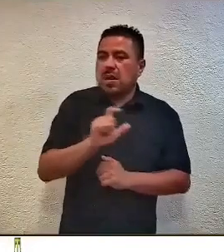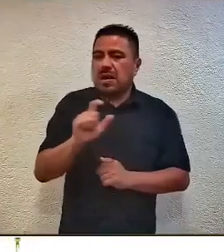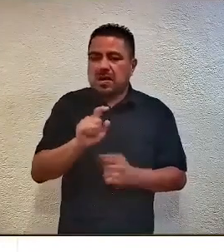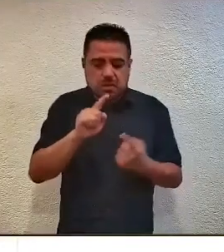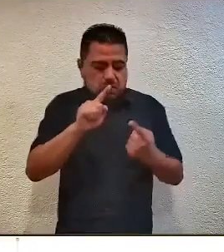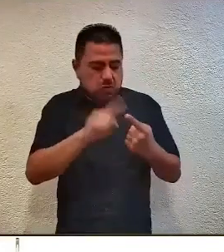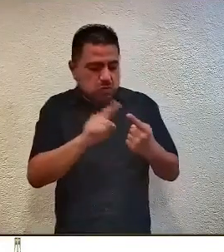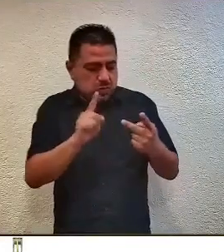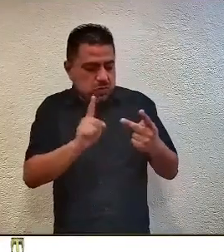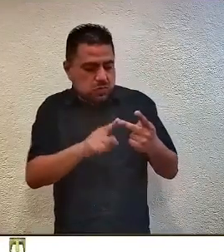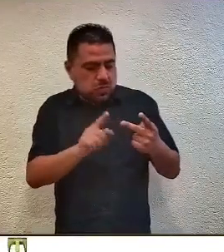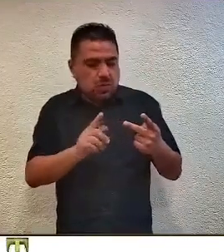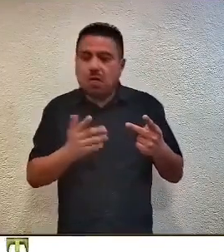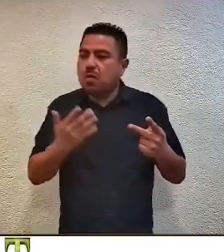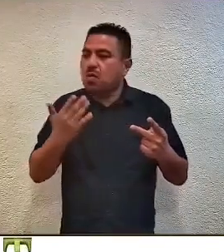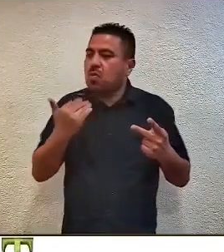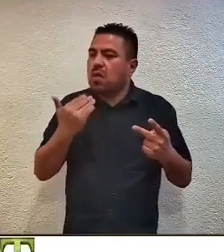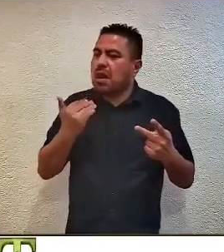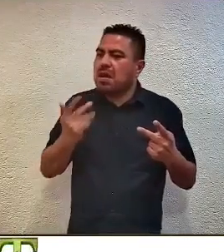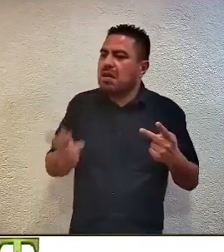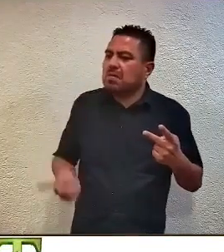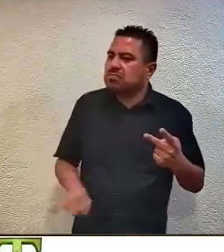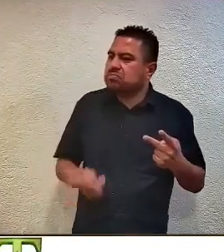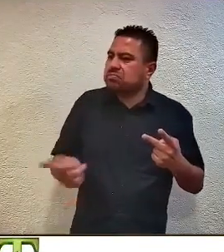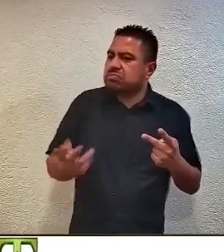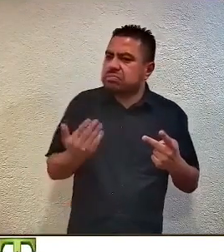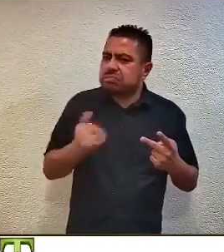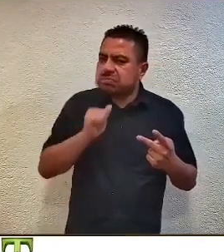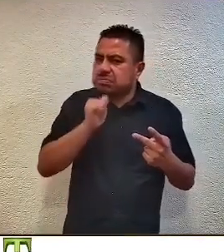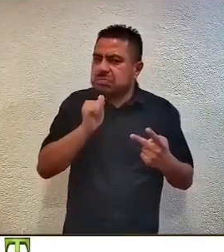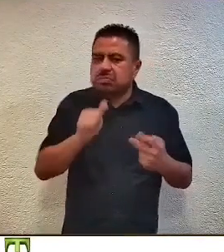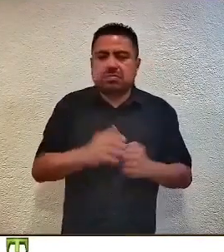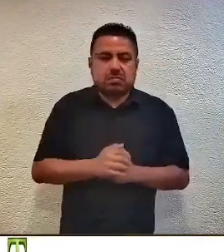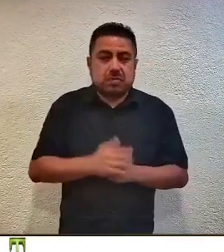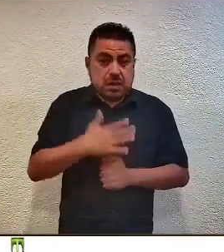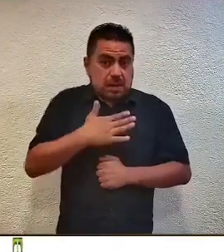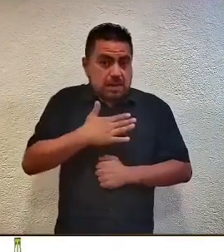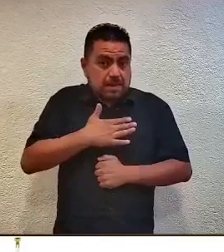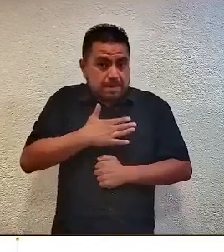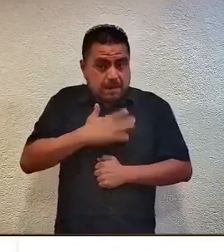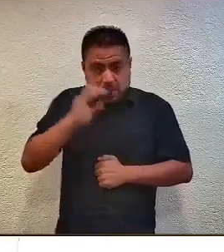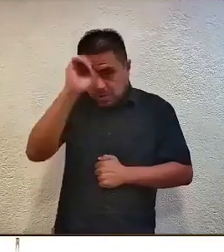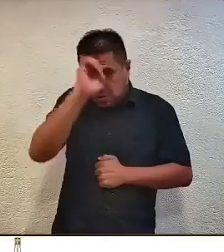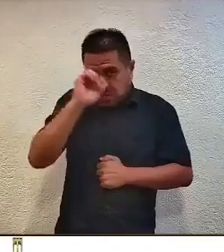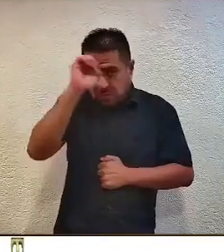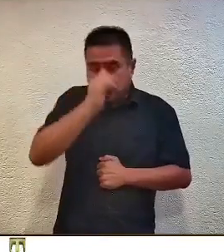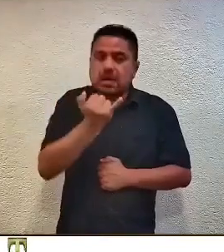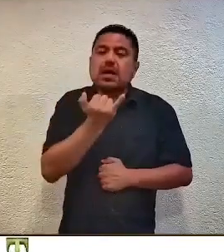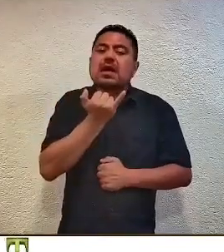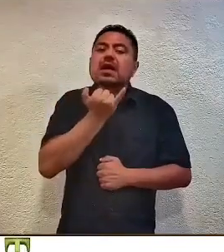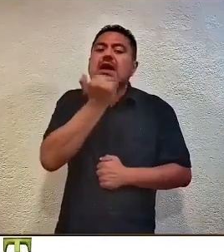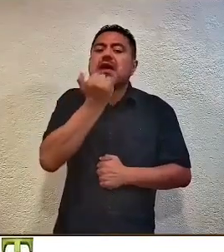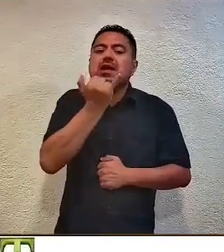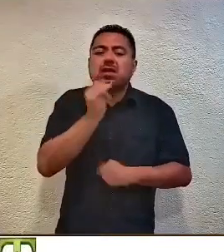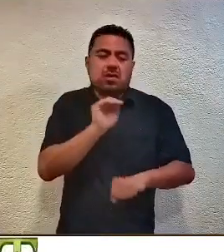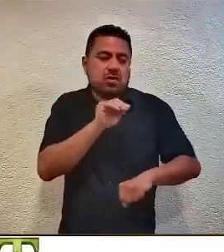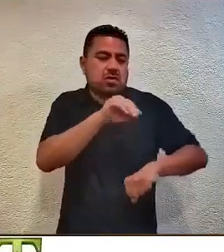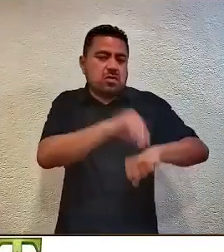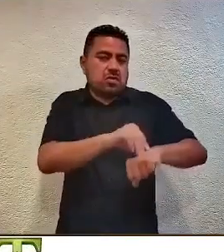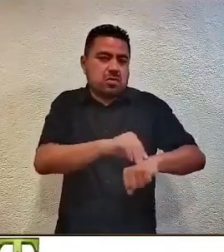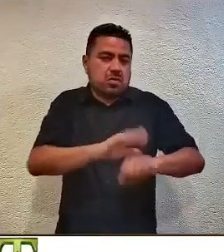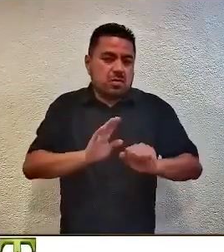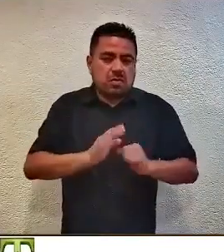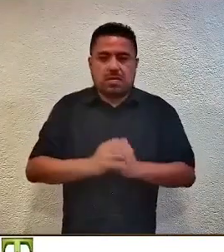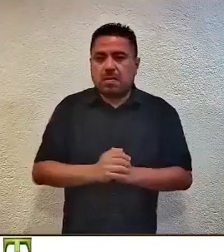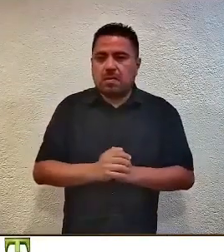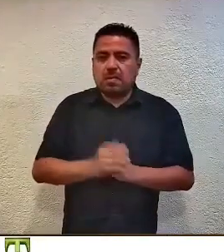dos no fue cuestionada. Entonces, en mi opinión, es errónea la fijación.